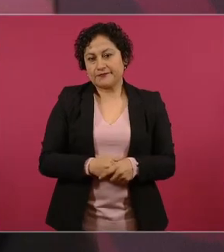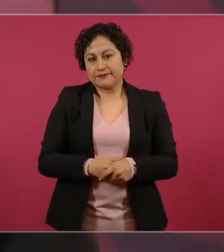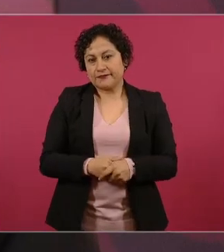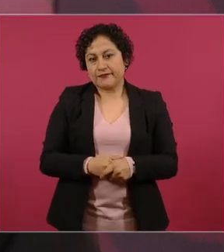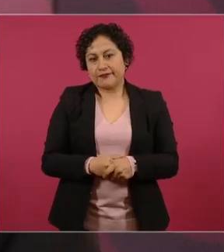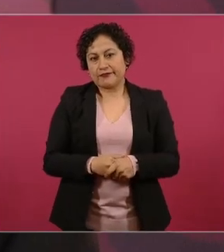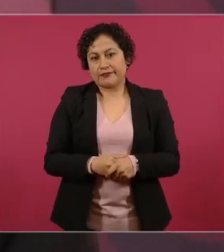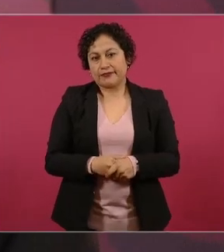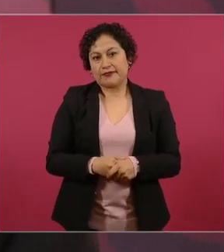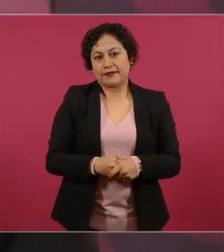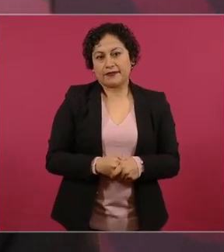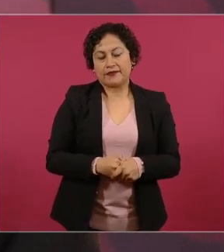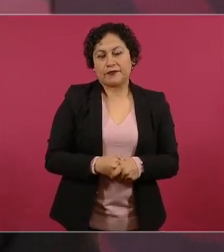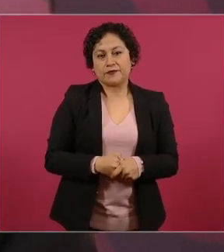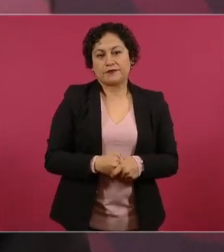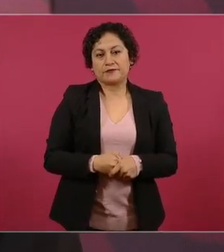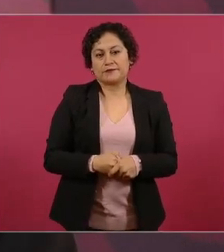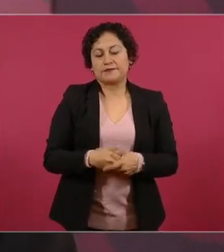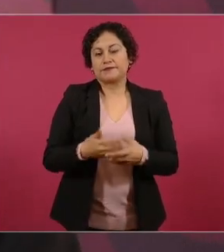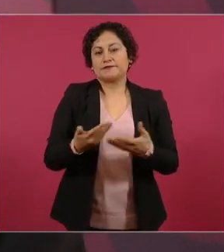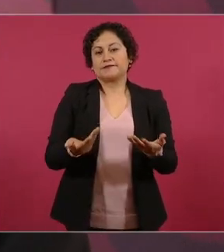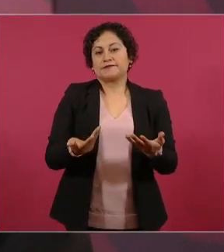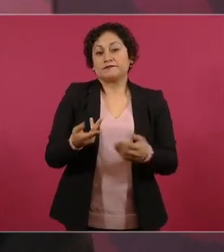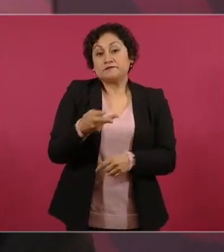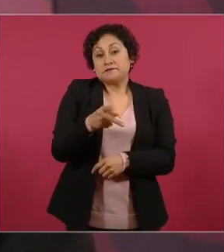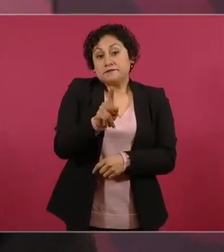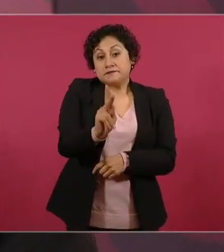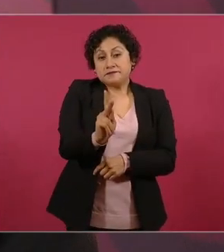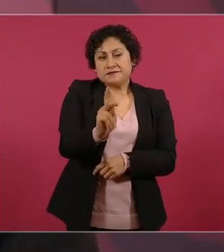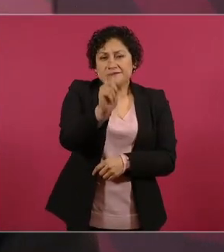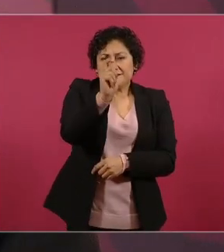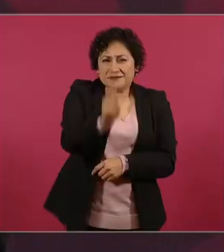pero es que así es la democracia.